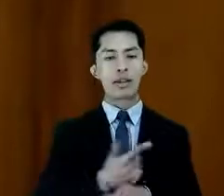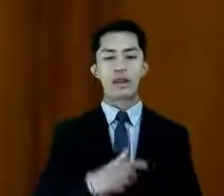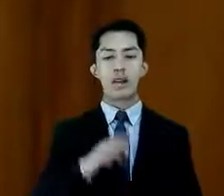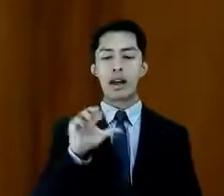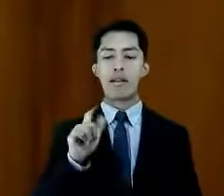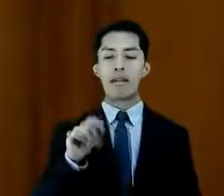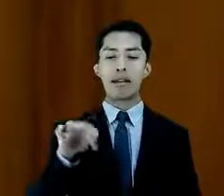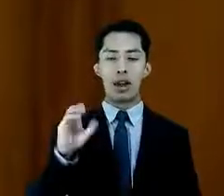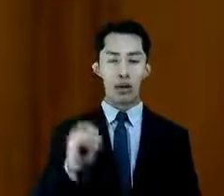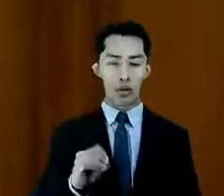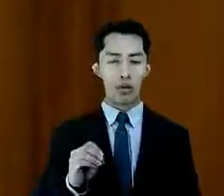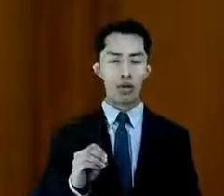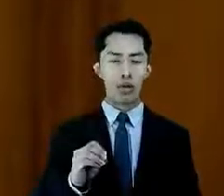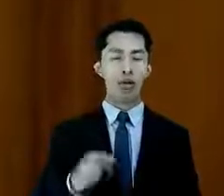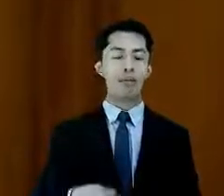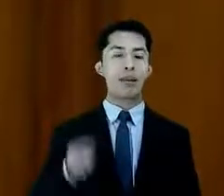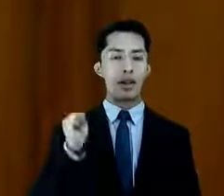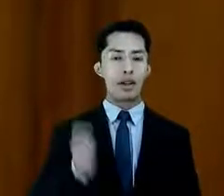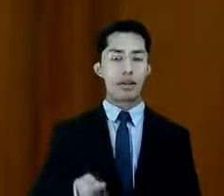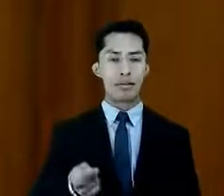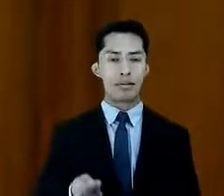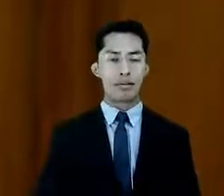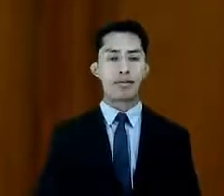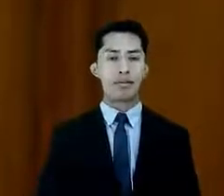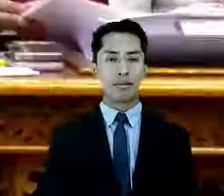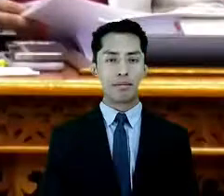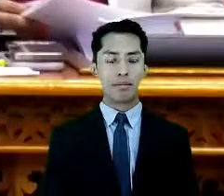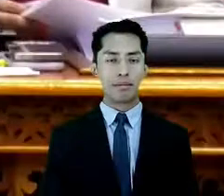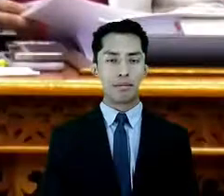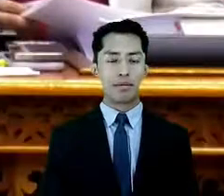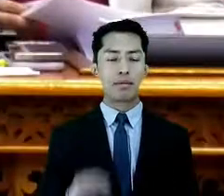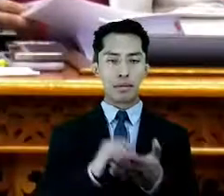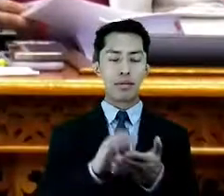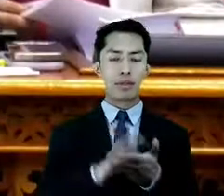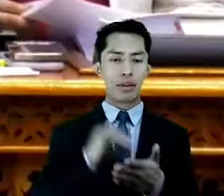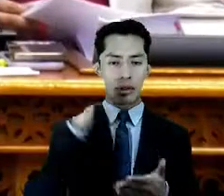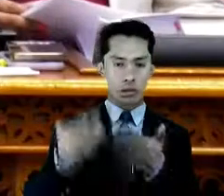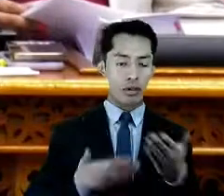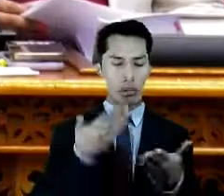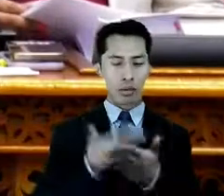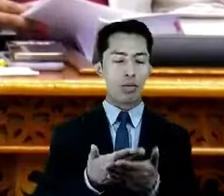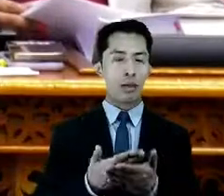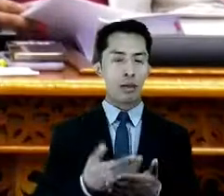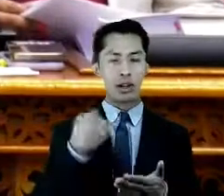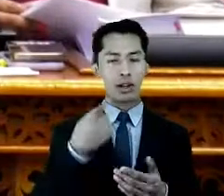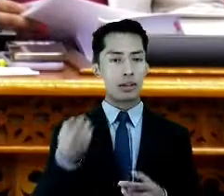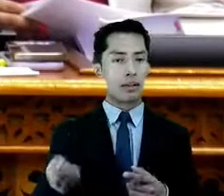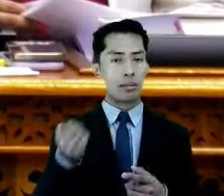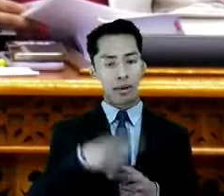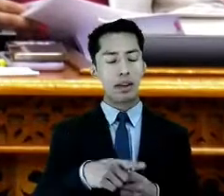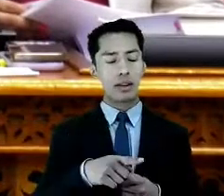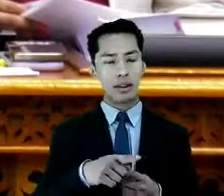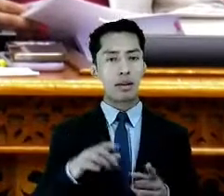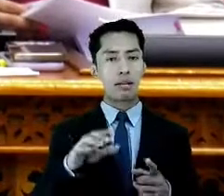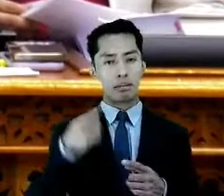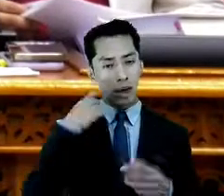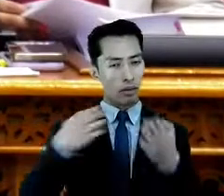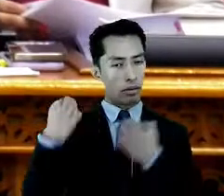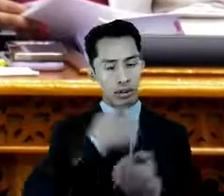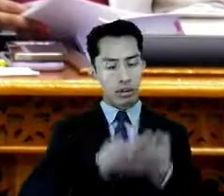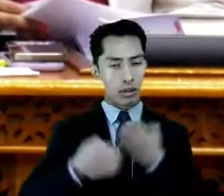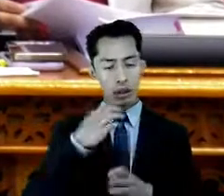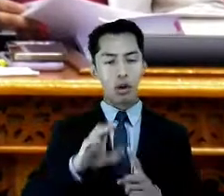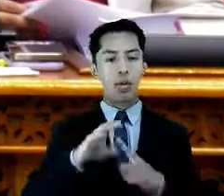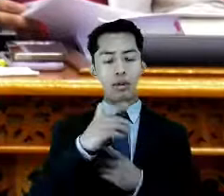licenciado Alfredo del Mazo Maza. Se registra la iniciativa de decreto y se remite para su estudio a